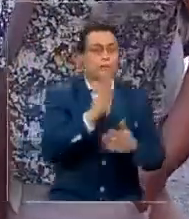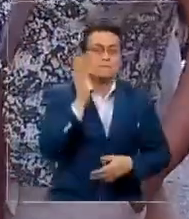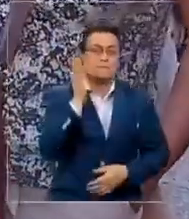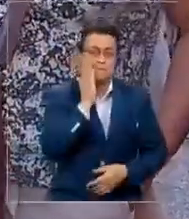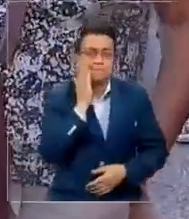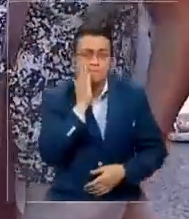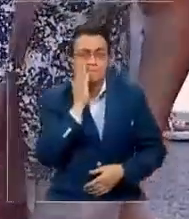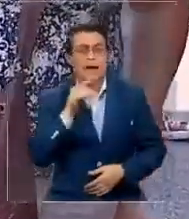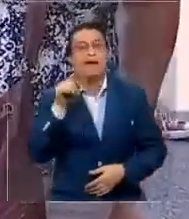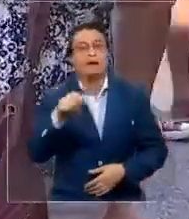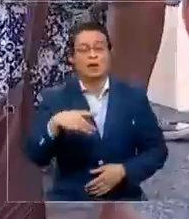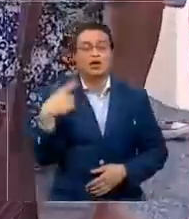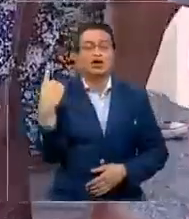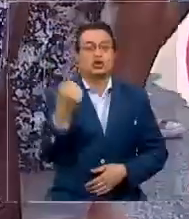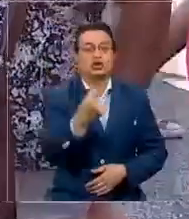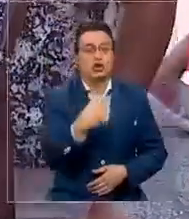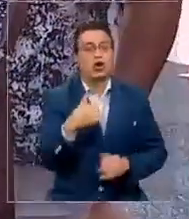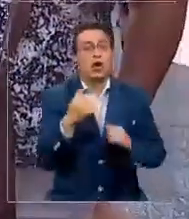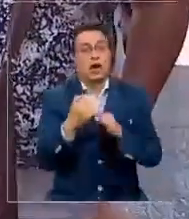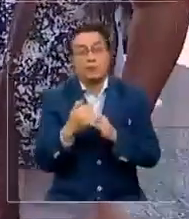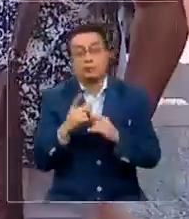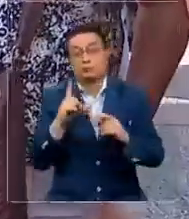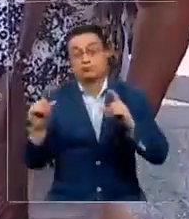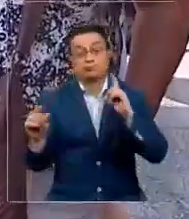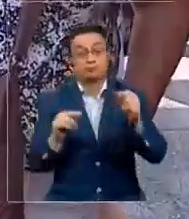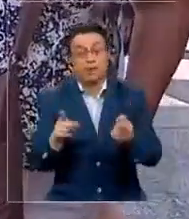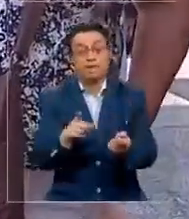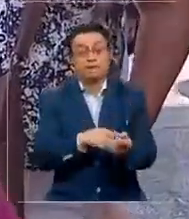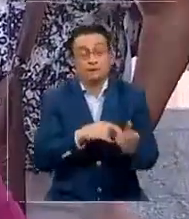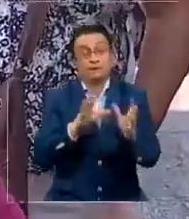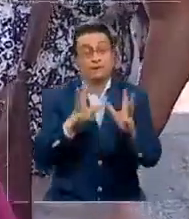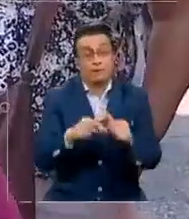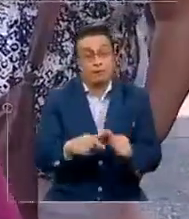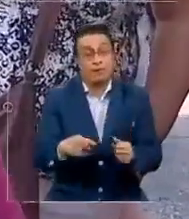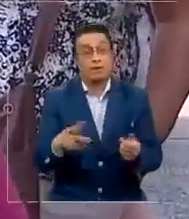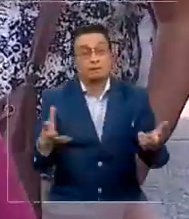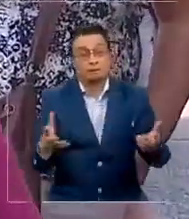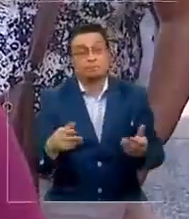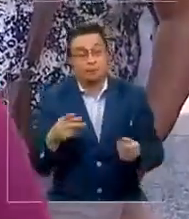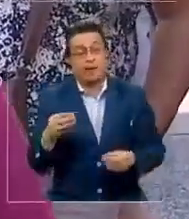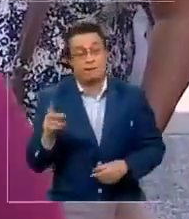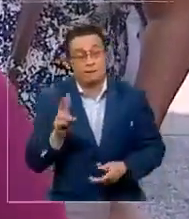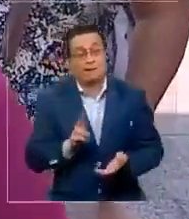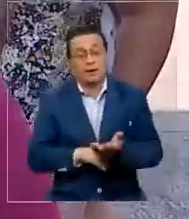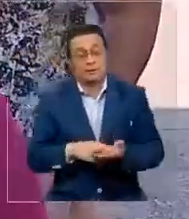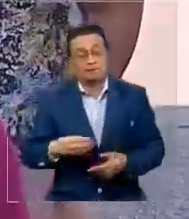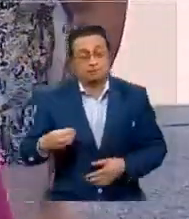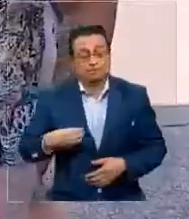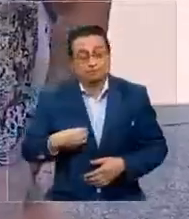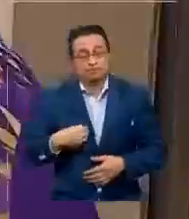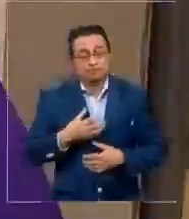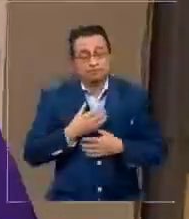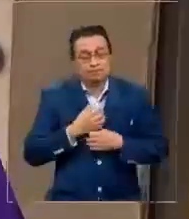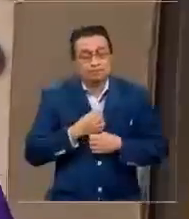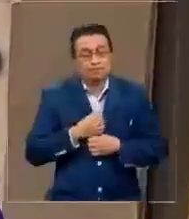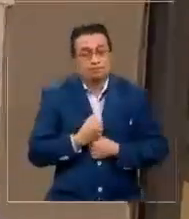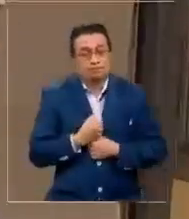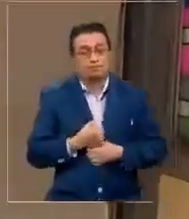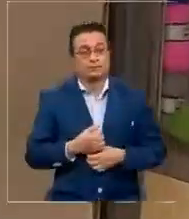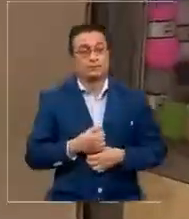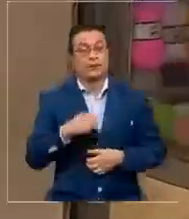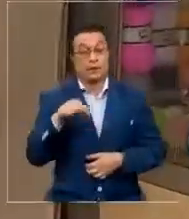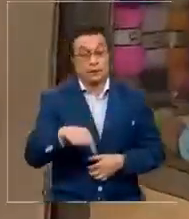tantos colegas que se nos fueron, familiares. La verdad es que me emociono. Este año